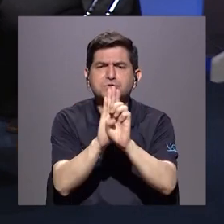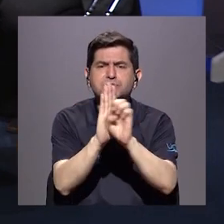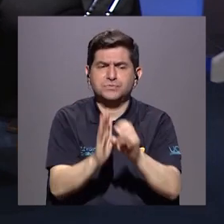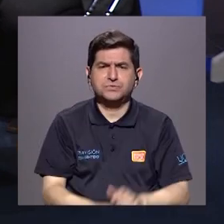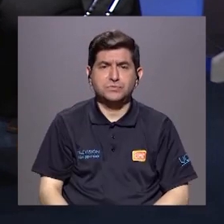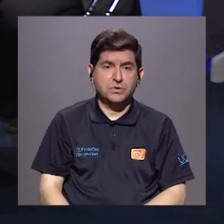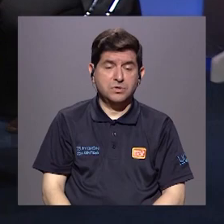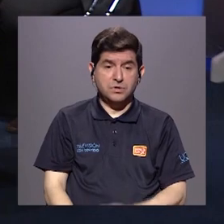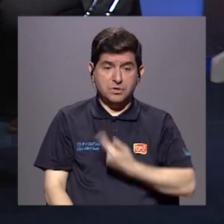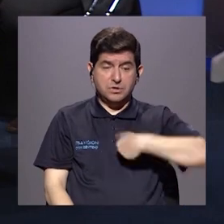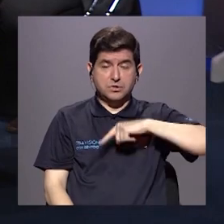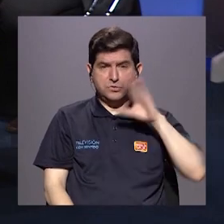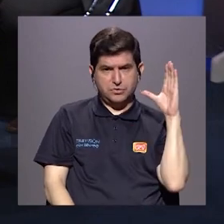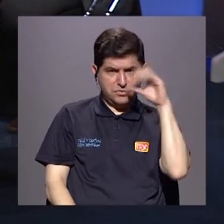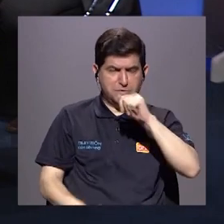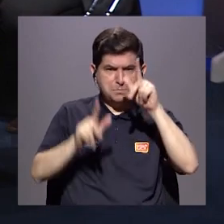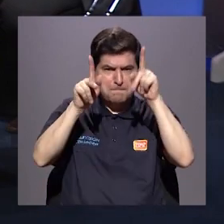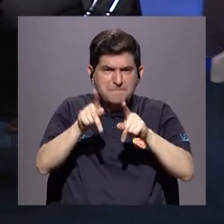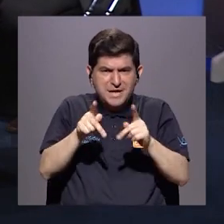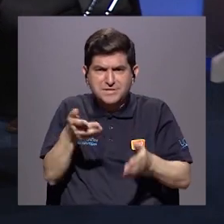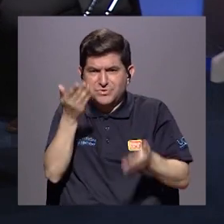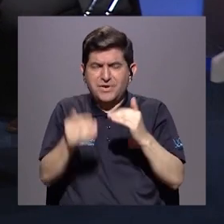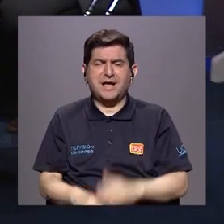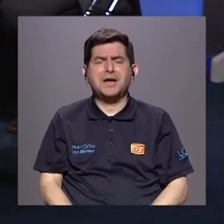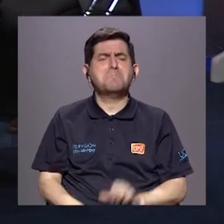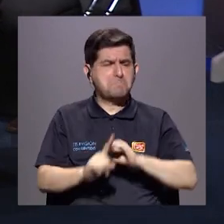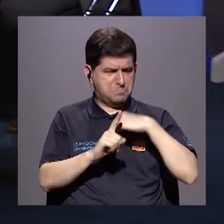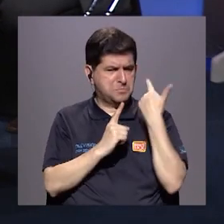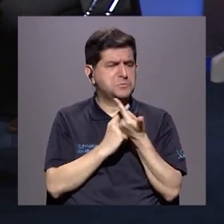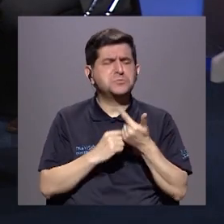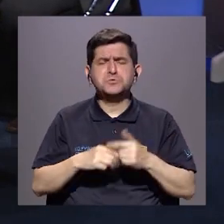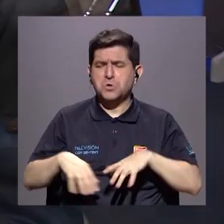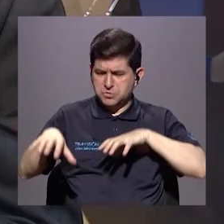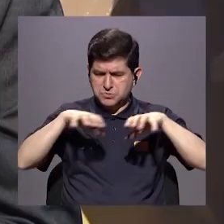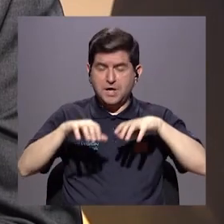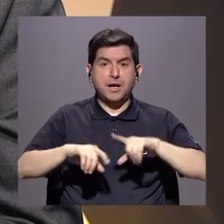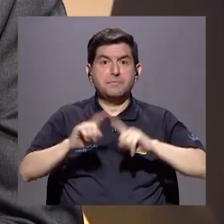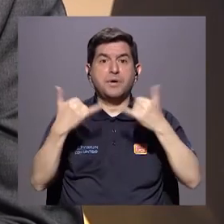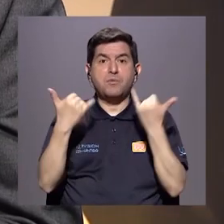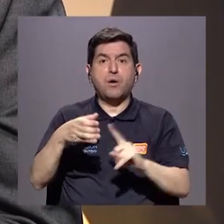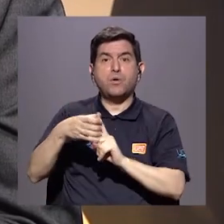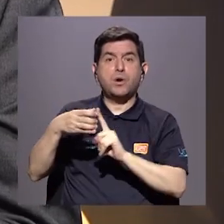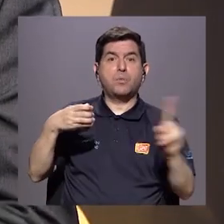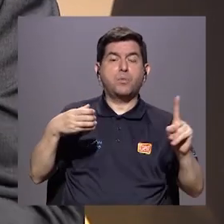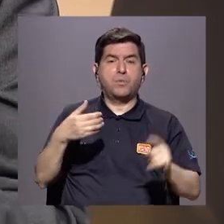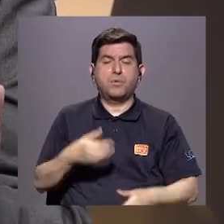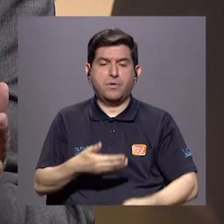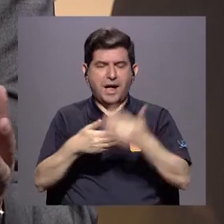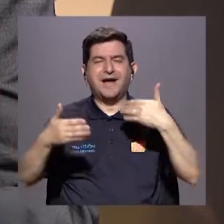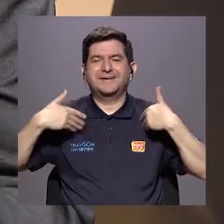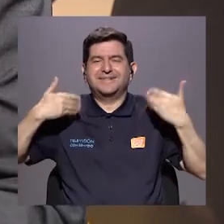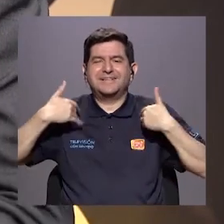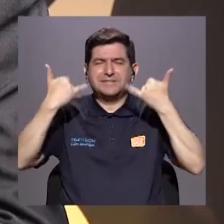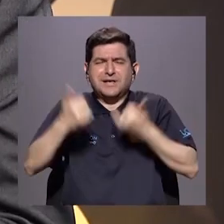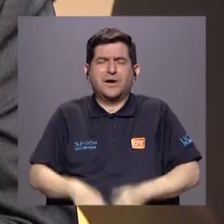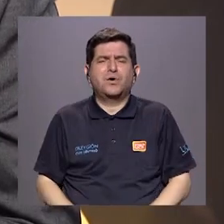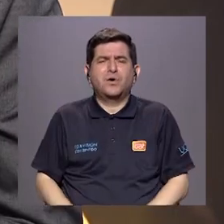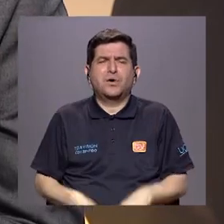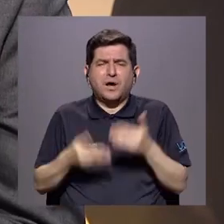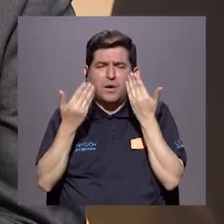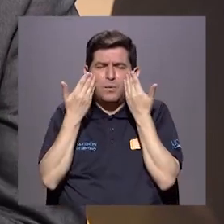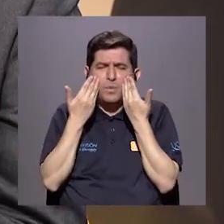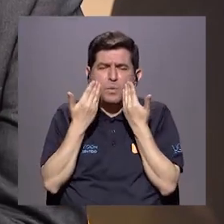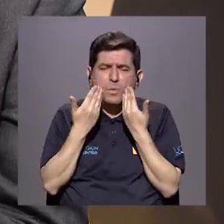si hubo nosotros notamos que una persona de repente que es muy sociable si hay lo que usualmente es alegre y de repente en su en tristeza profunda